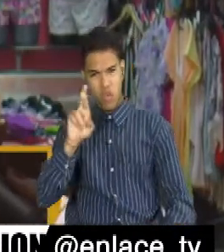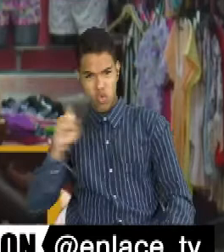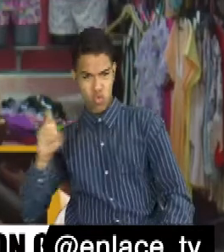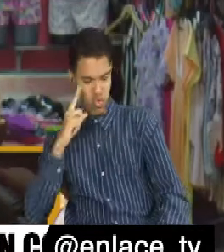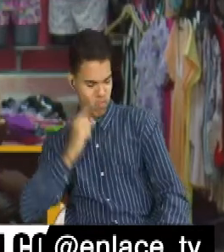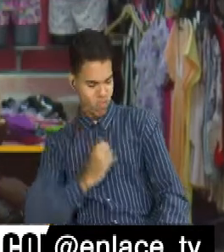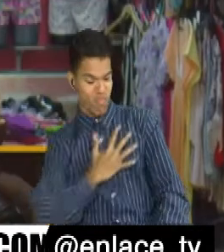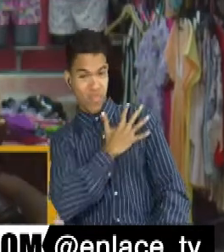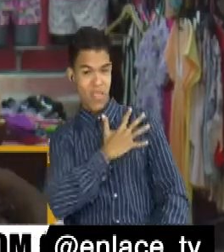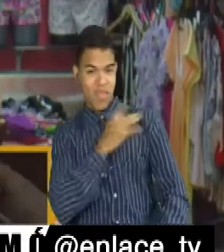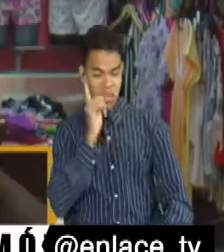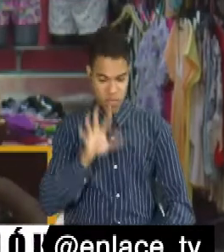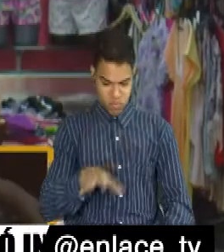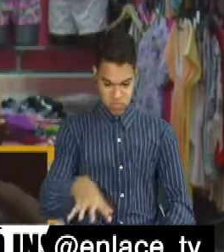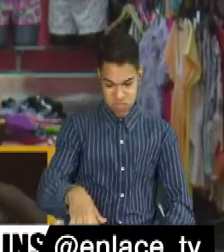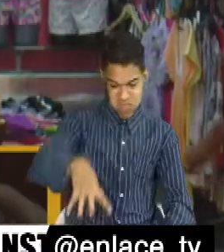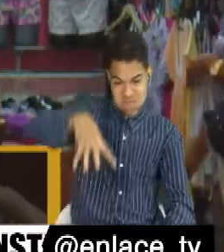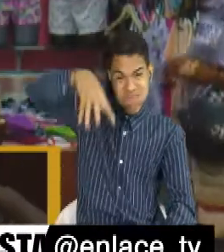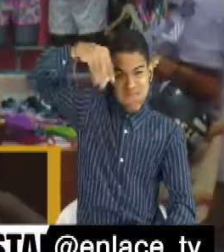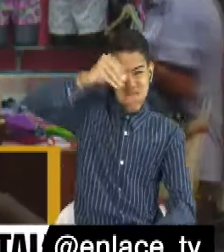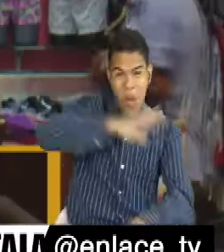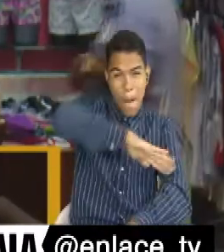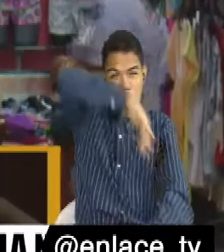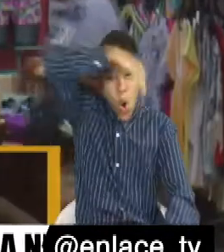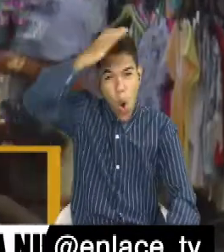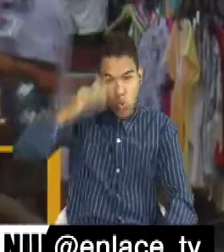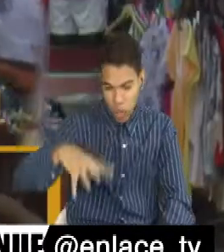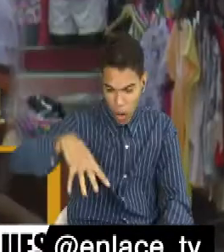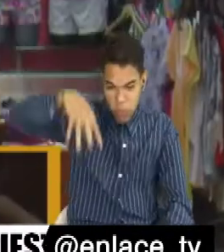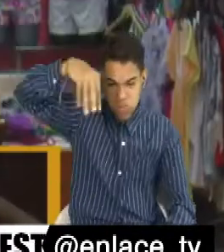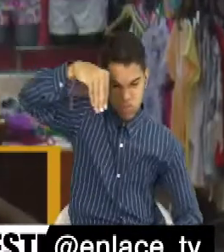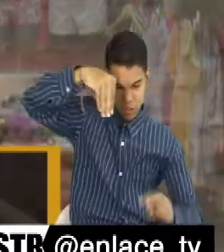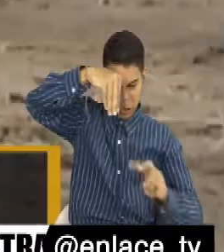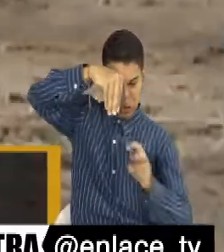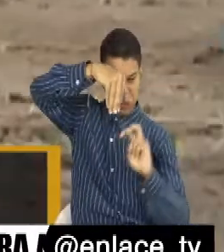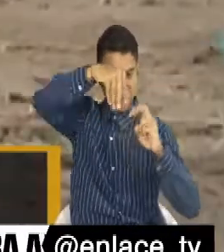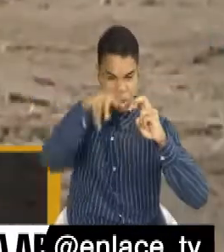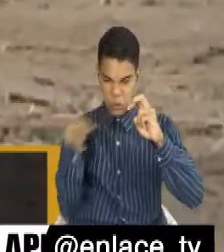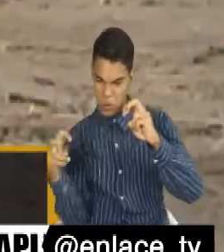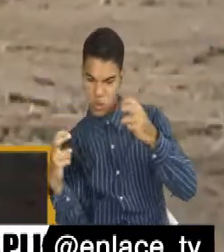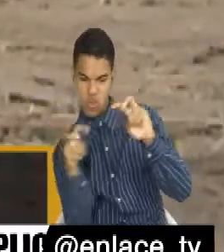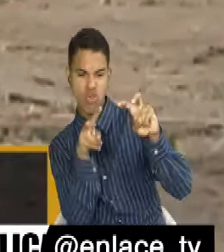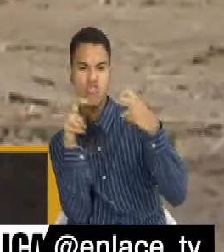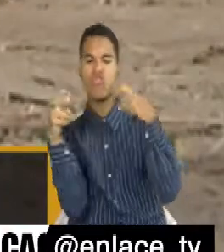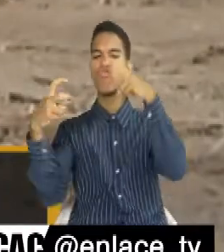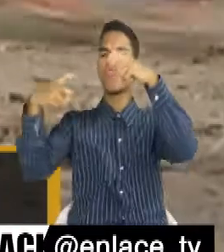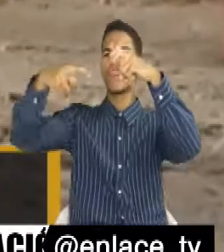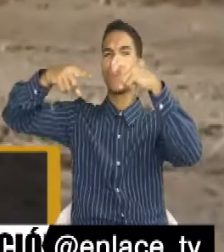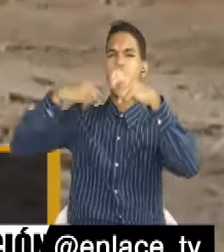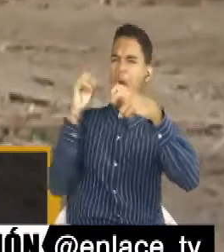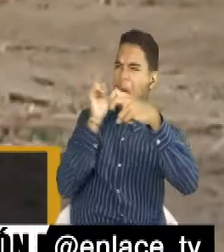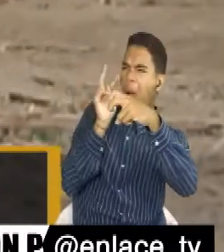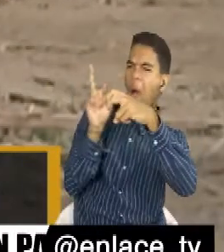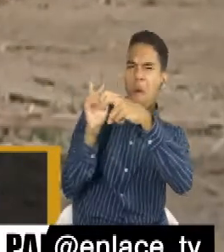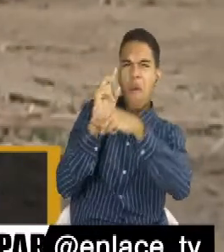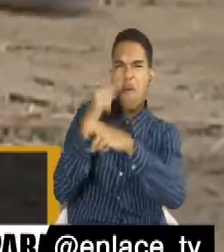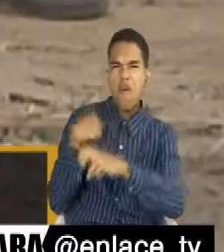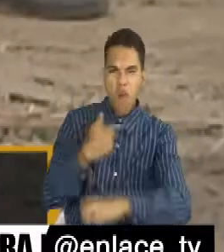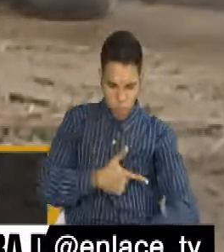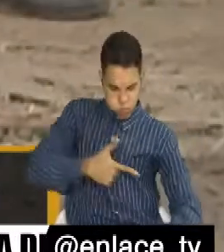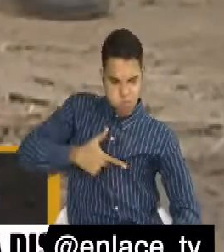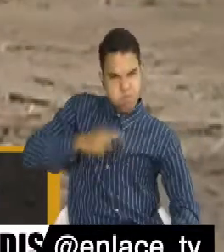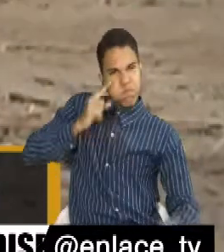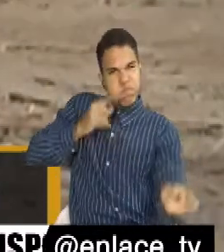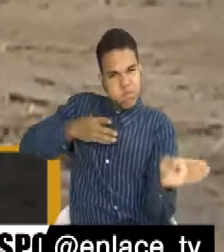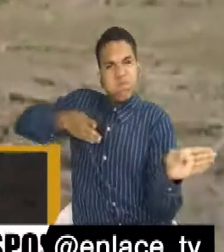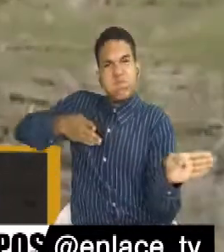observan personajes extraños que ellos le llaman zorrosolos, y son hombres armados,